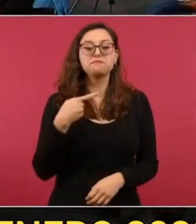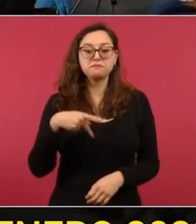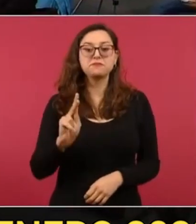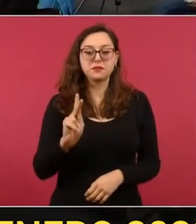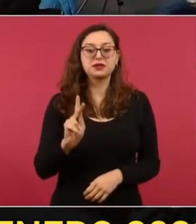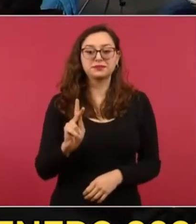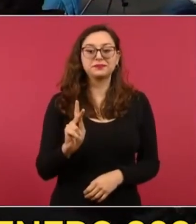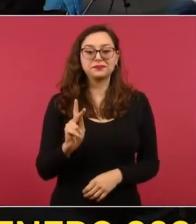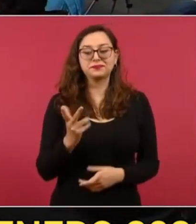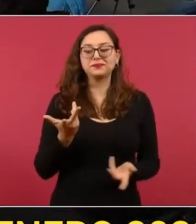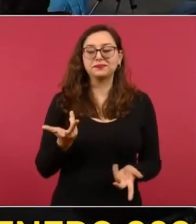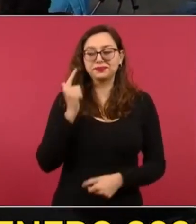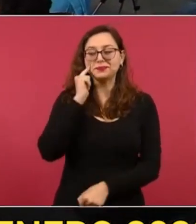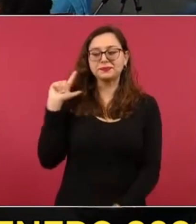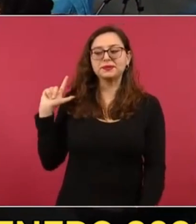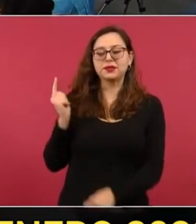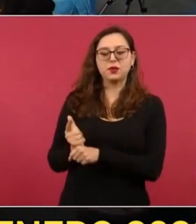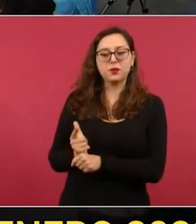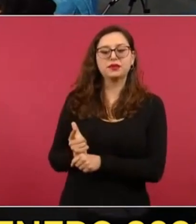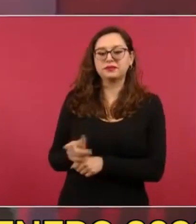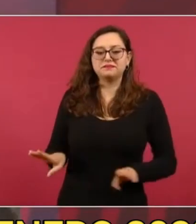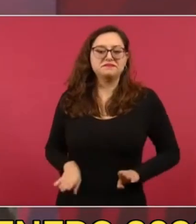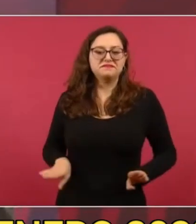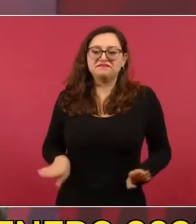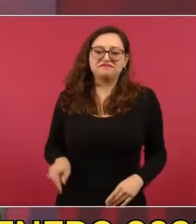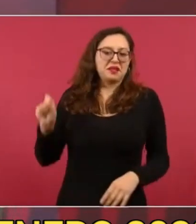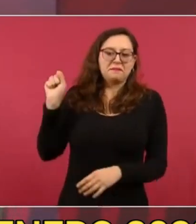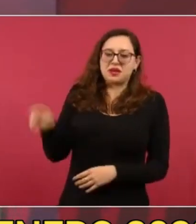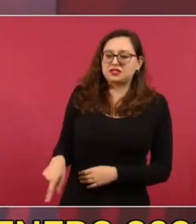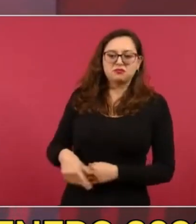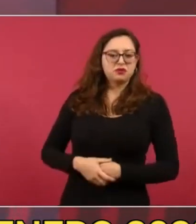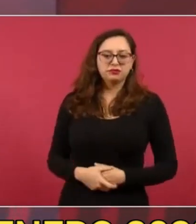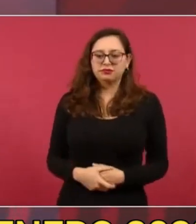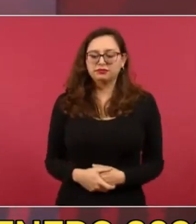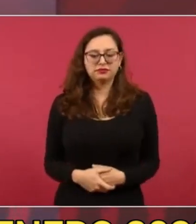yo creo que pues son los mismos